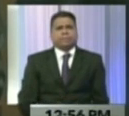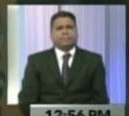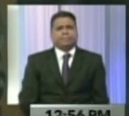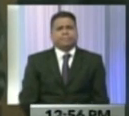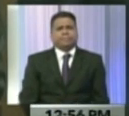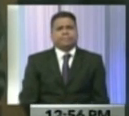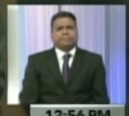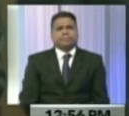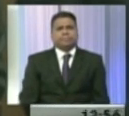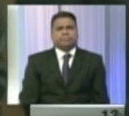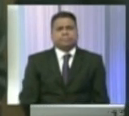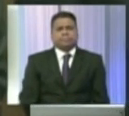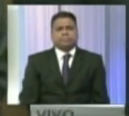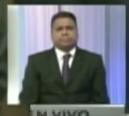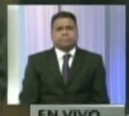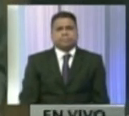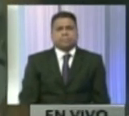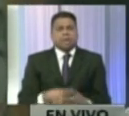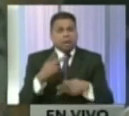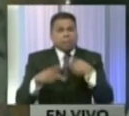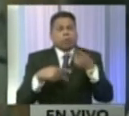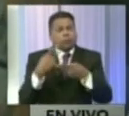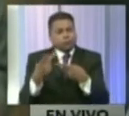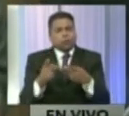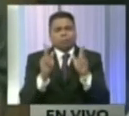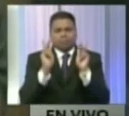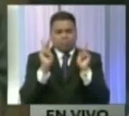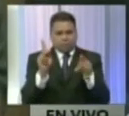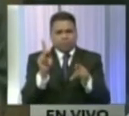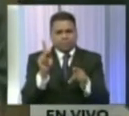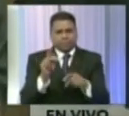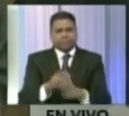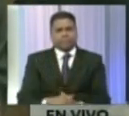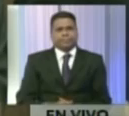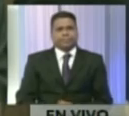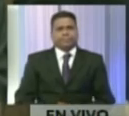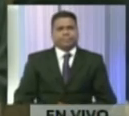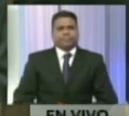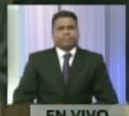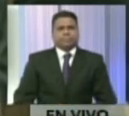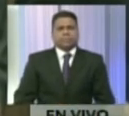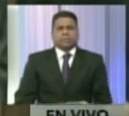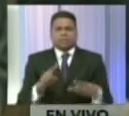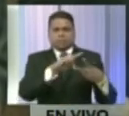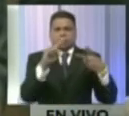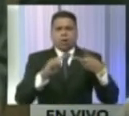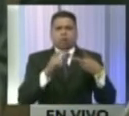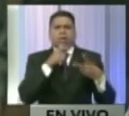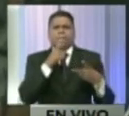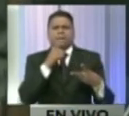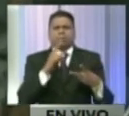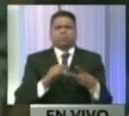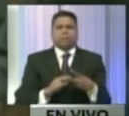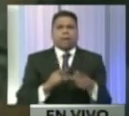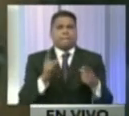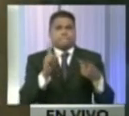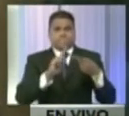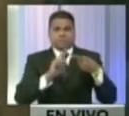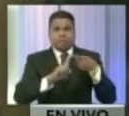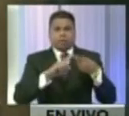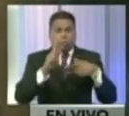Entonces, es la producción. ¿Ok? ¿Qué medida puede tomar el gobierno para mejorar la inflación? Primero producir. Y